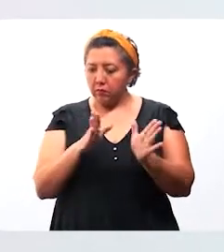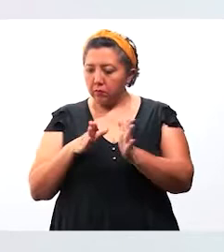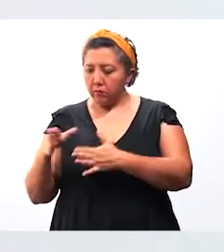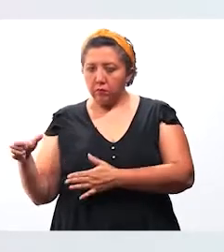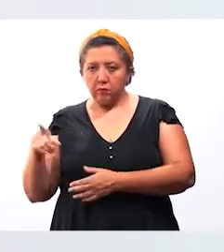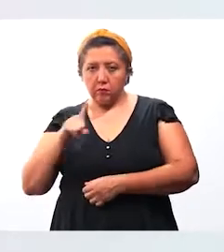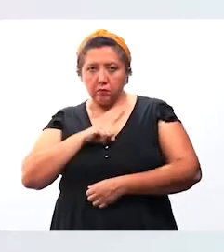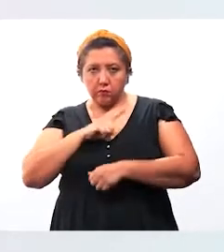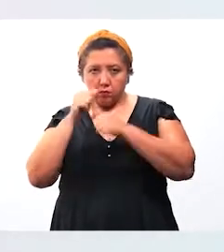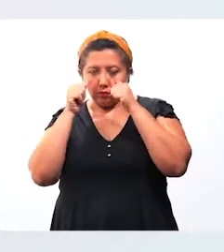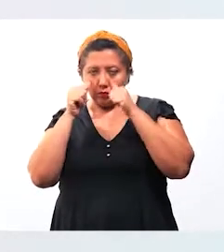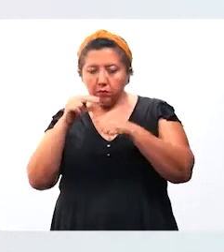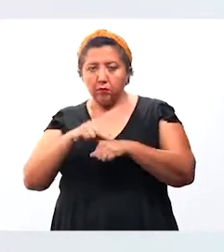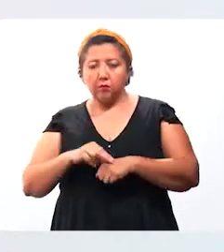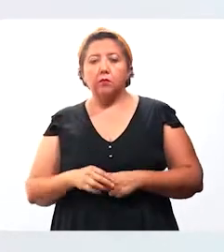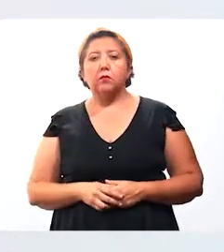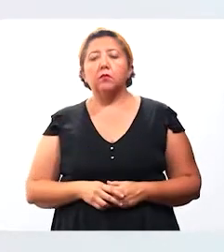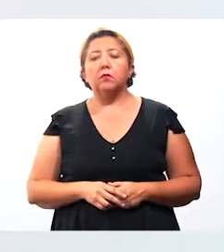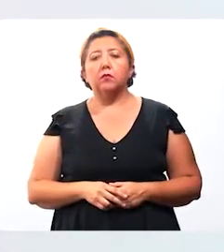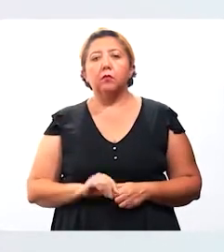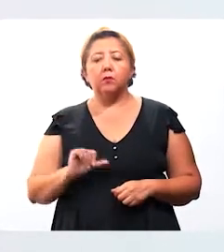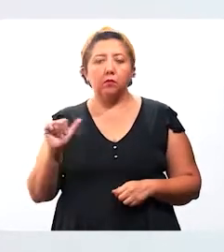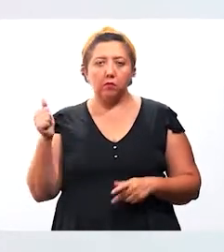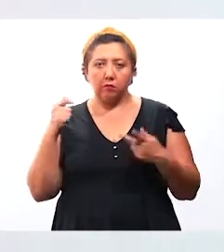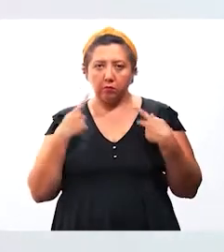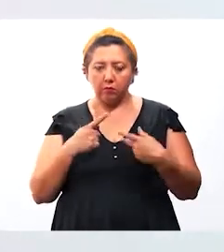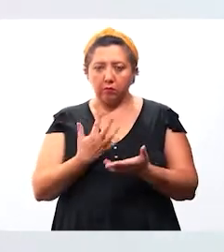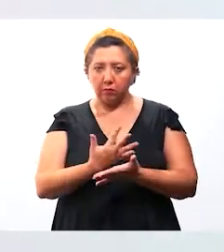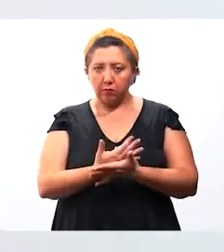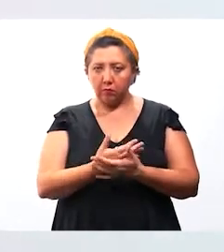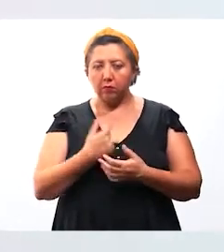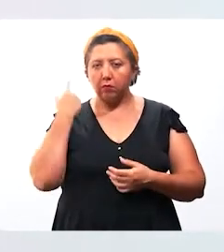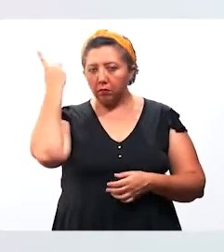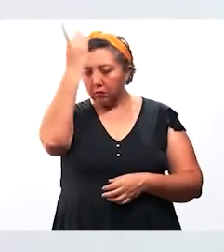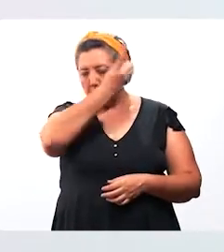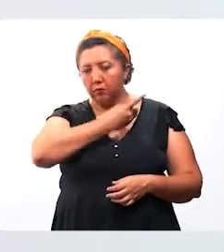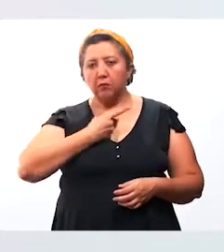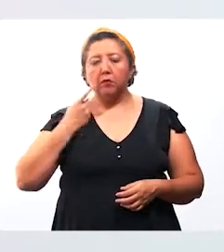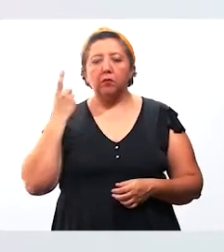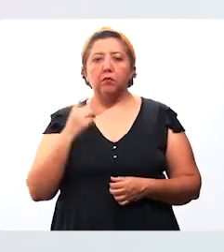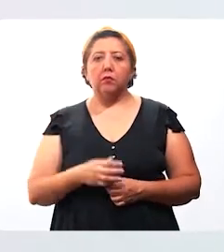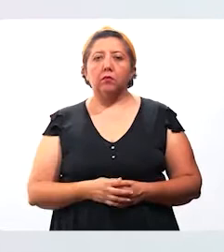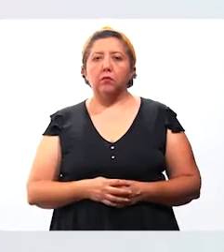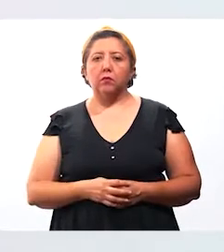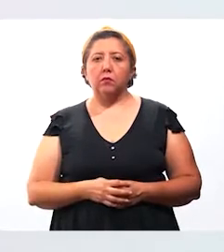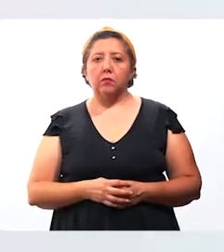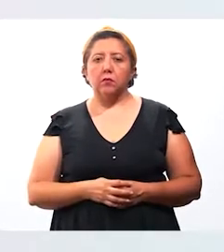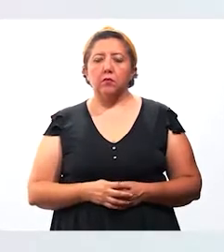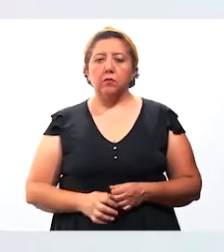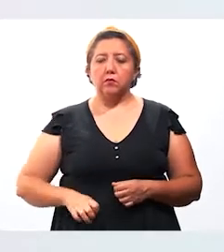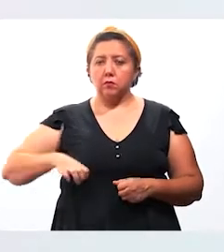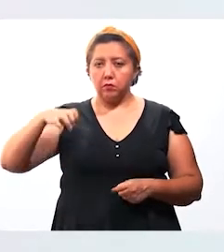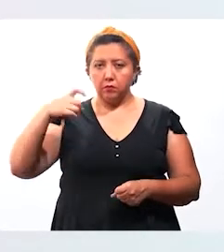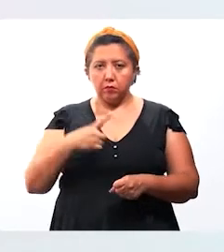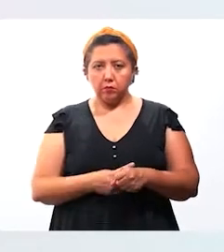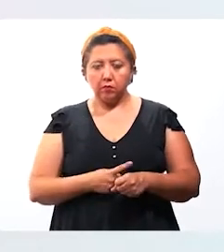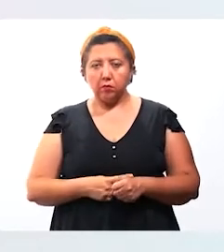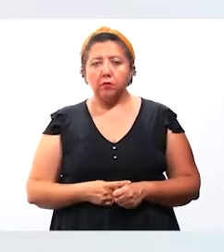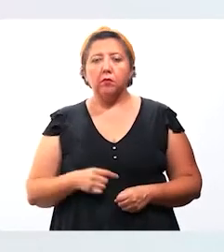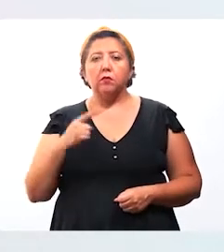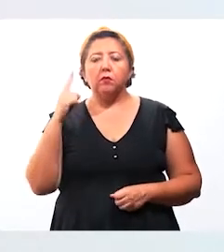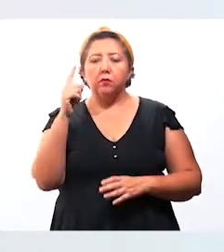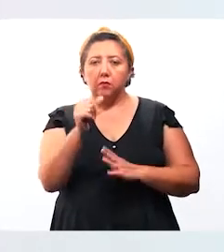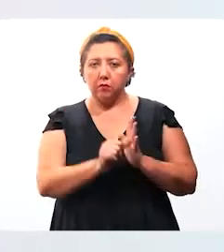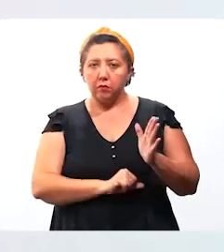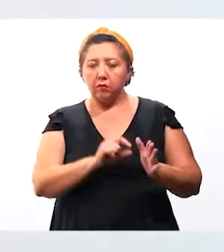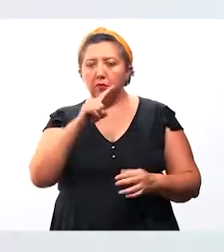hospitales públicos y en aislamiento total. Hay otros pacientes a la espera de diagnóstico. El rango de edad de los